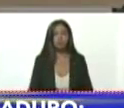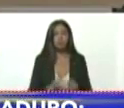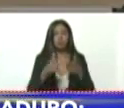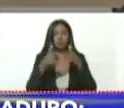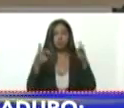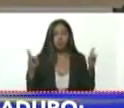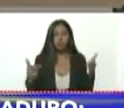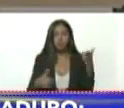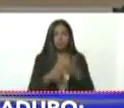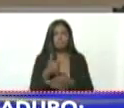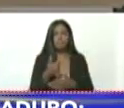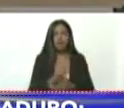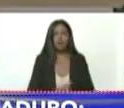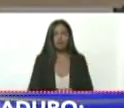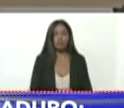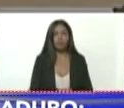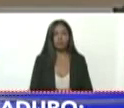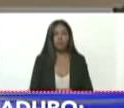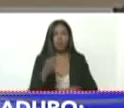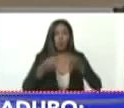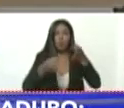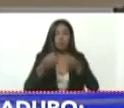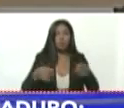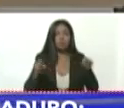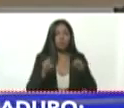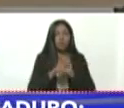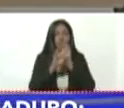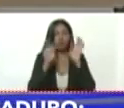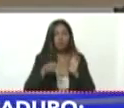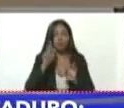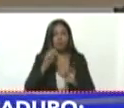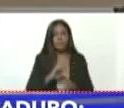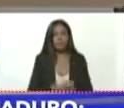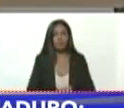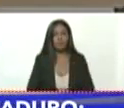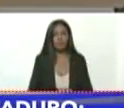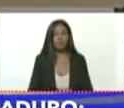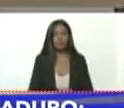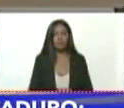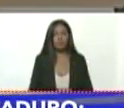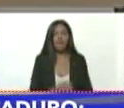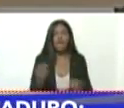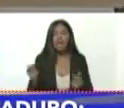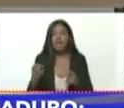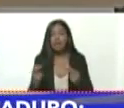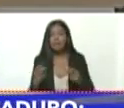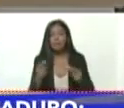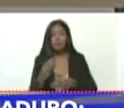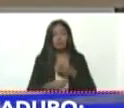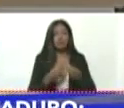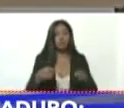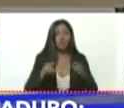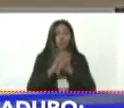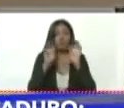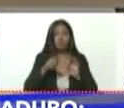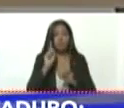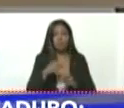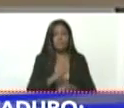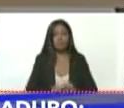amplitud, con justicia y con prontitud quien actúe en esta